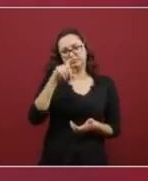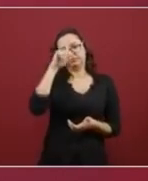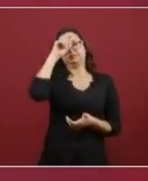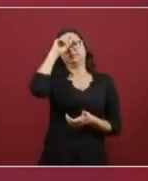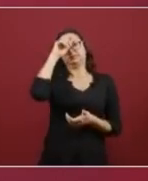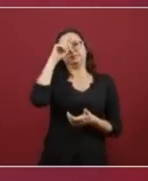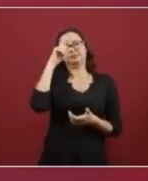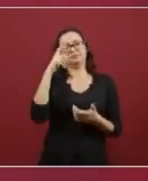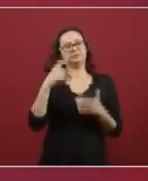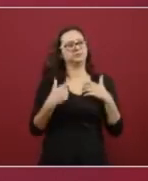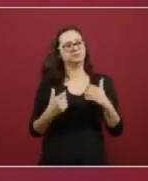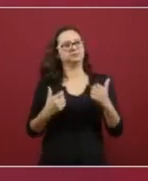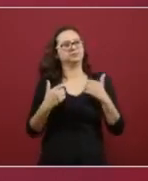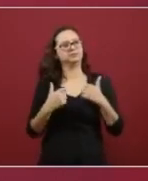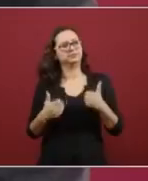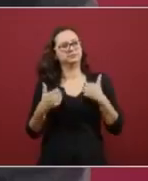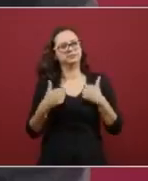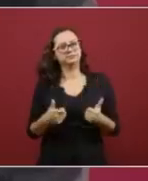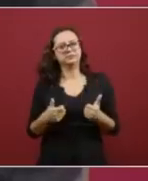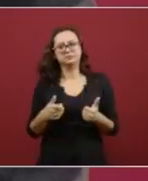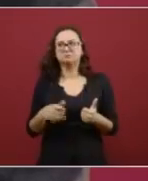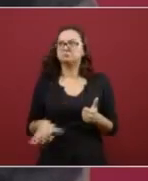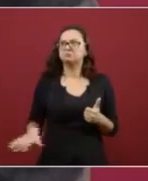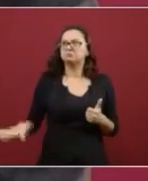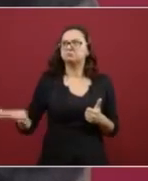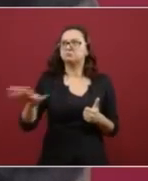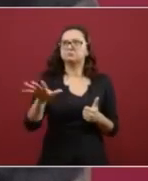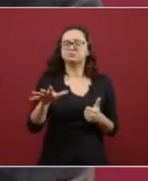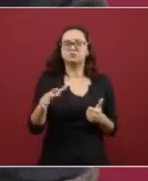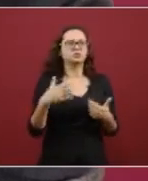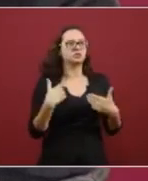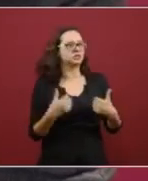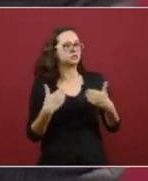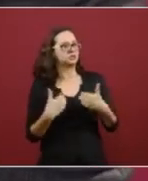contraria al buen castellano,